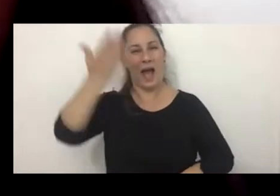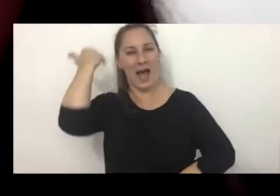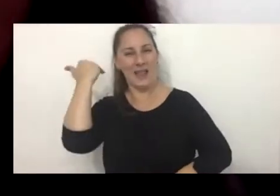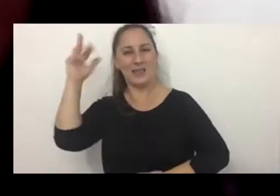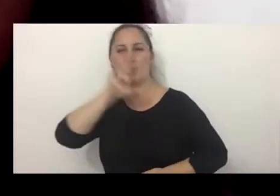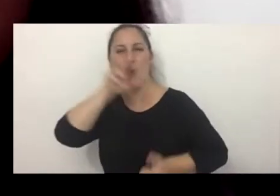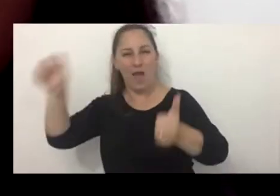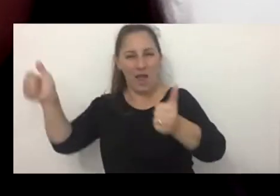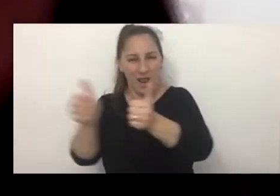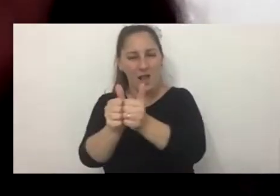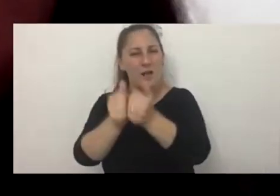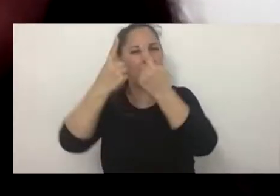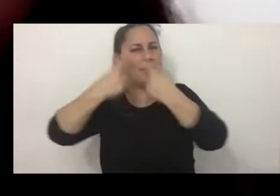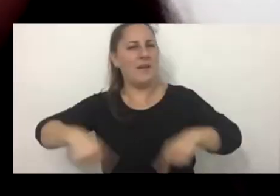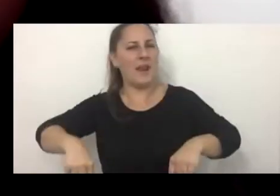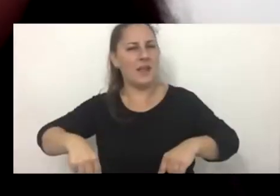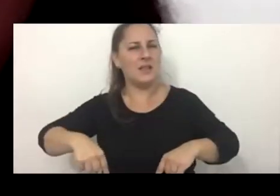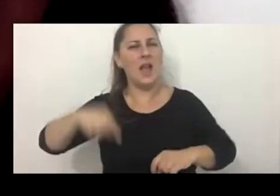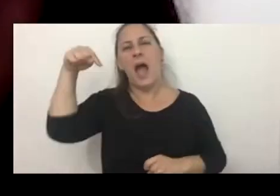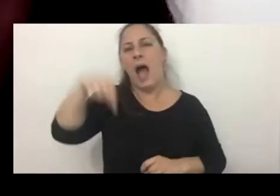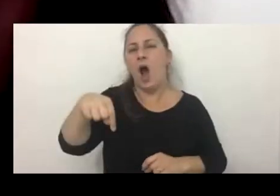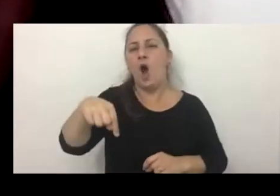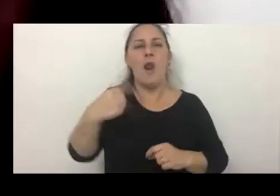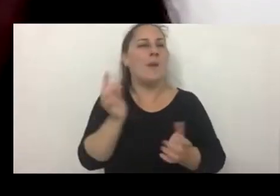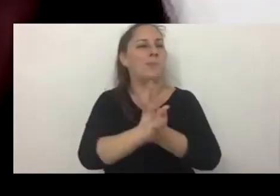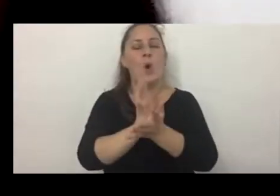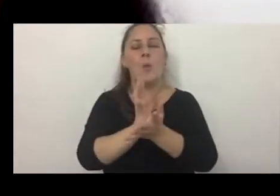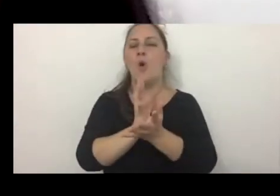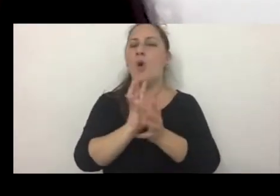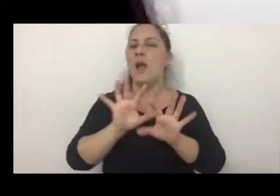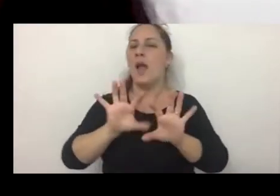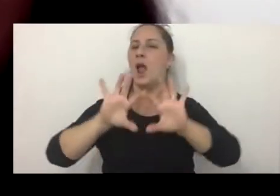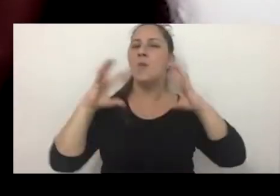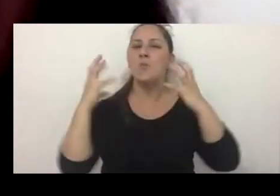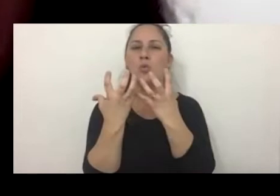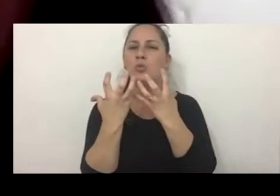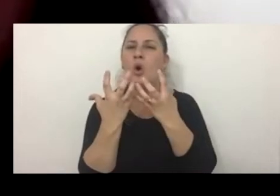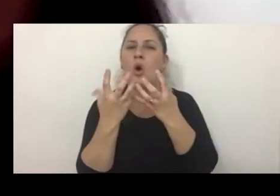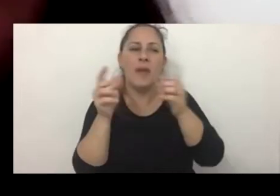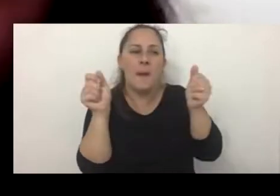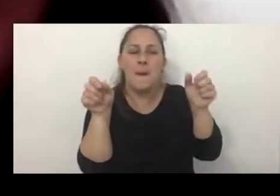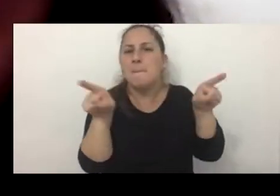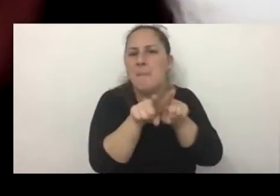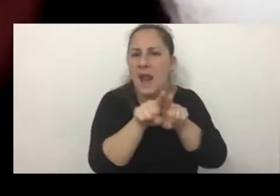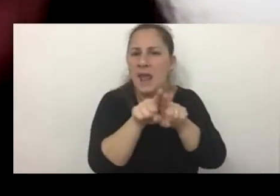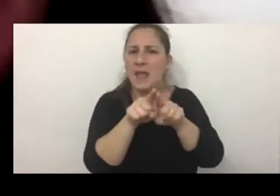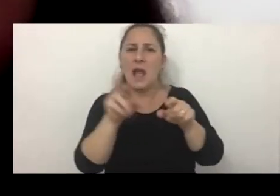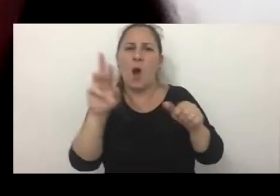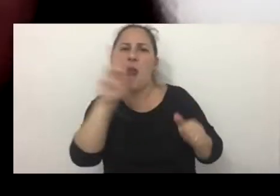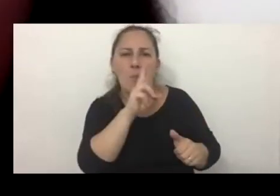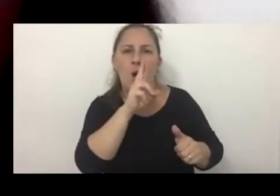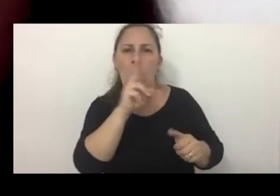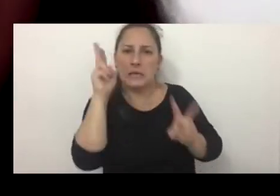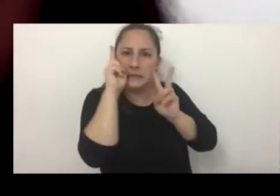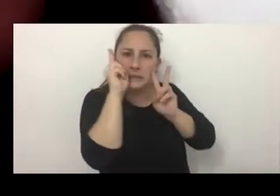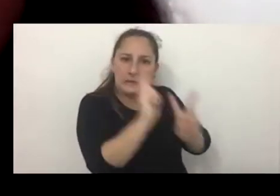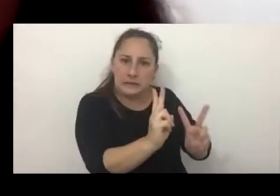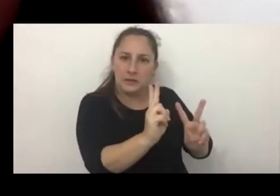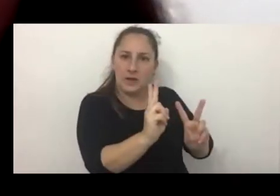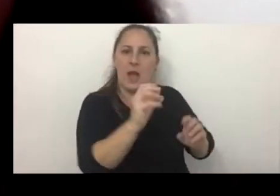que a mi ojo, por lo menos, y es lo que muchos de nosotros creemos, con los años y con el gran perfeccionamiento, medio que se